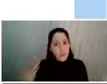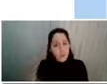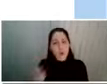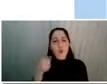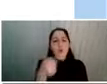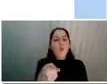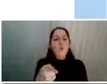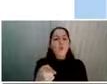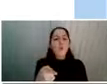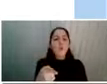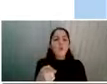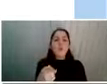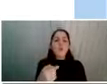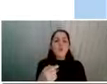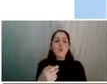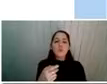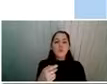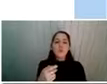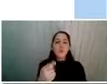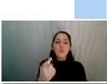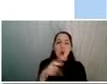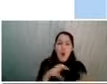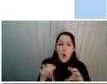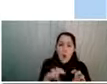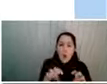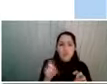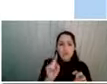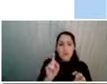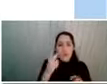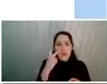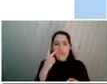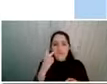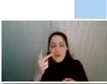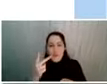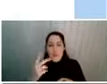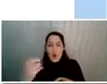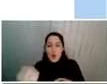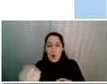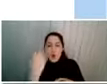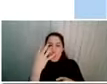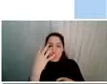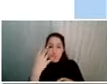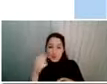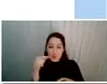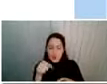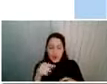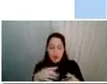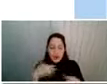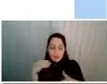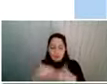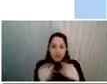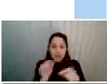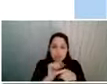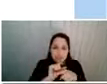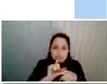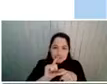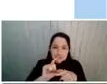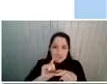de fluorescencia que va aumentando en el tiempo a medida que va pasando los distintos ciclos del